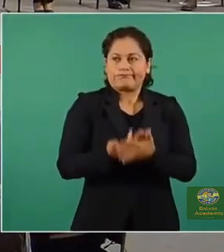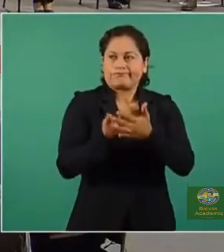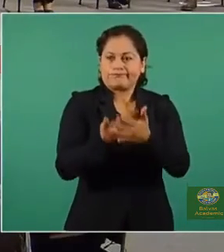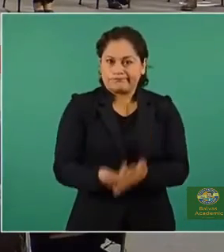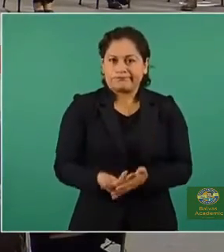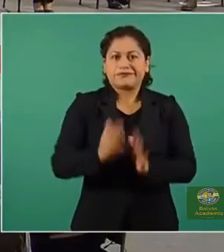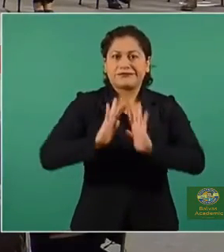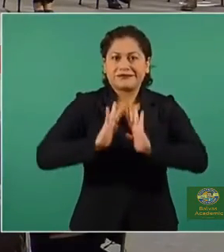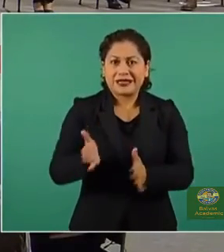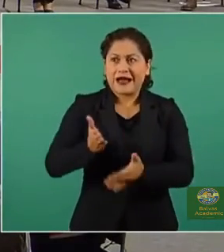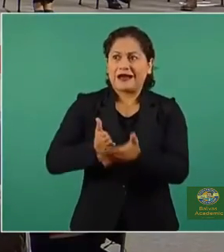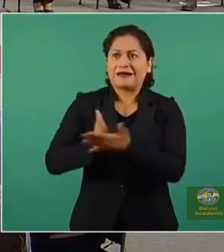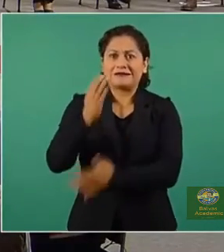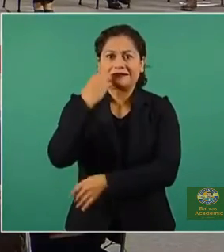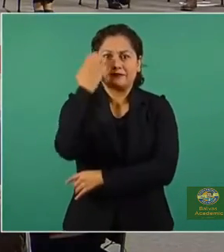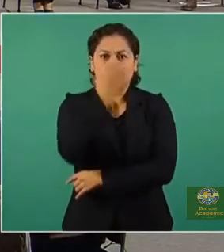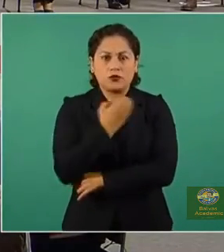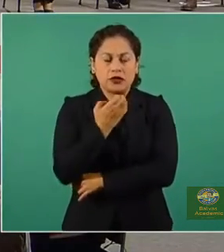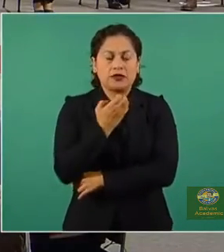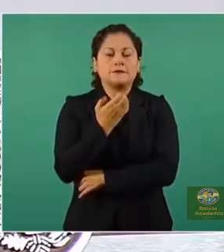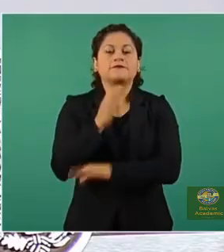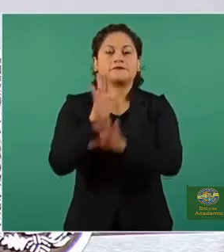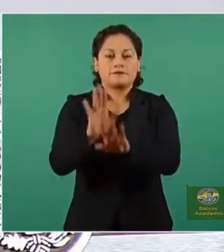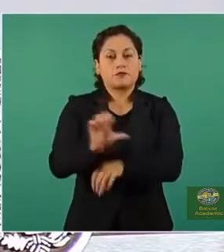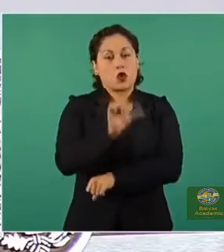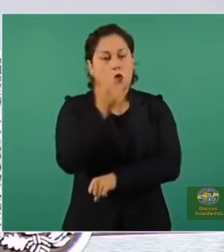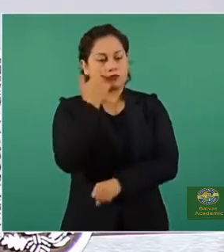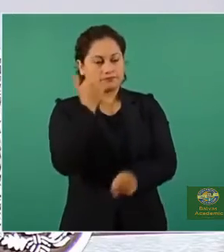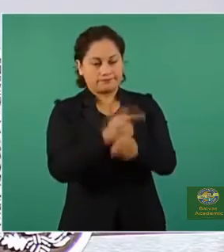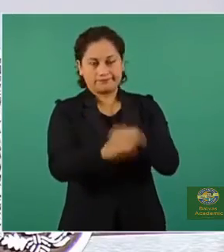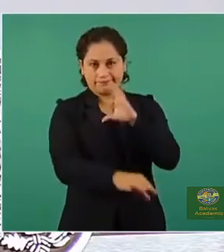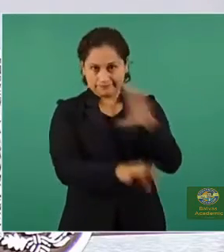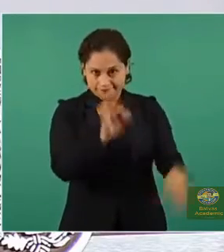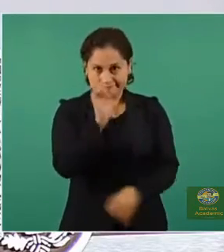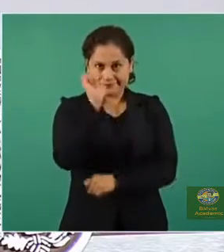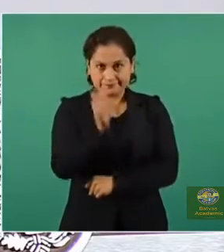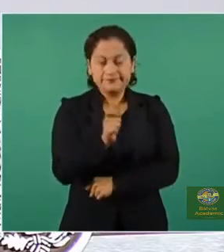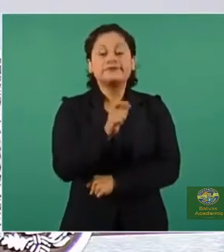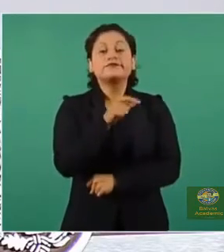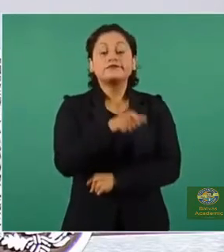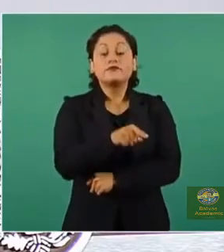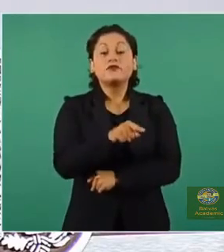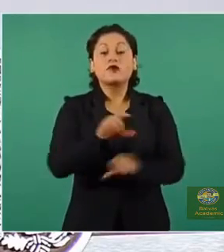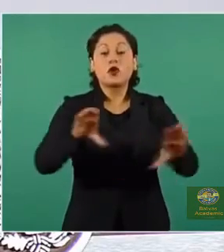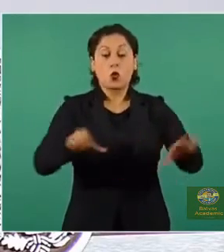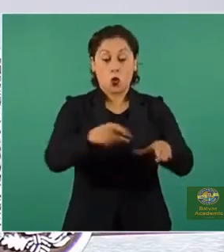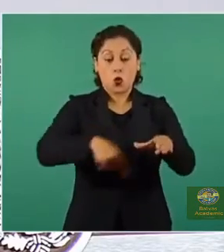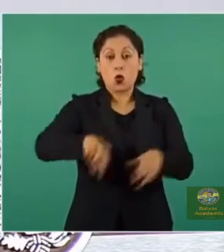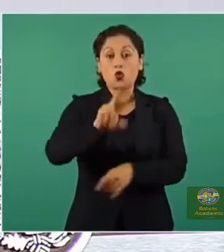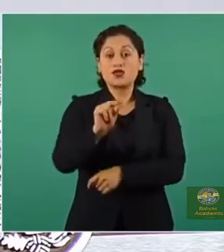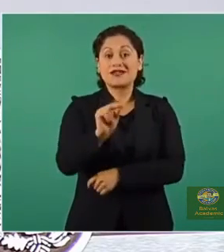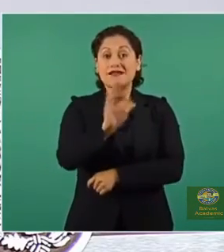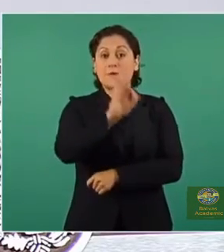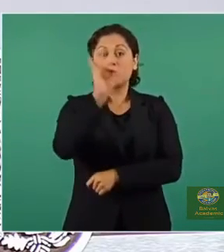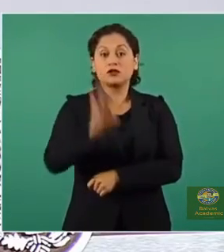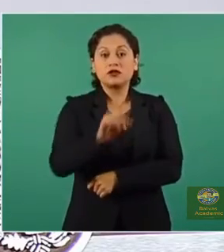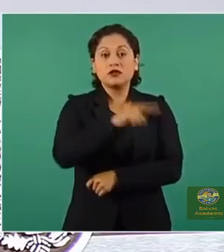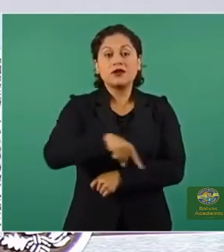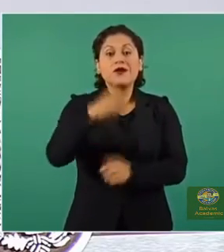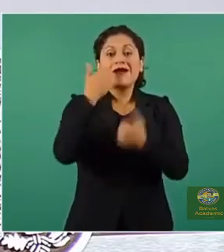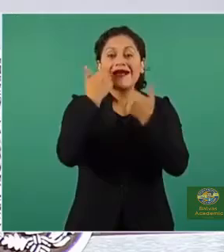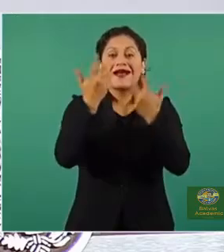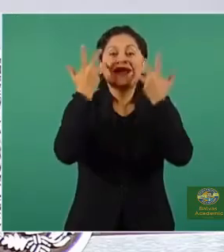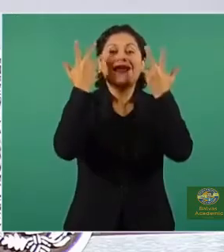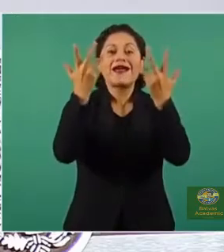la escuela. Otro dato que nos decía Infancias Encerradas era que el 80% extrañaba hacer ejercicios en el